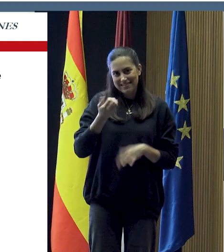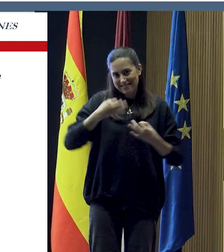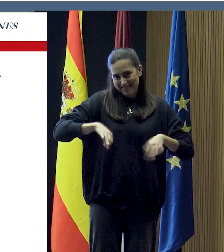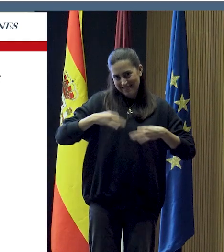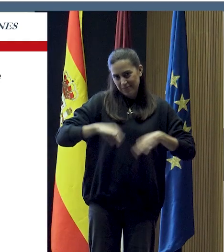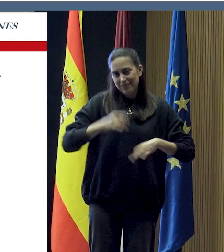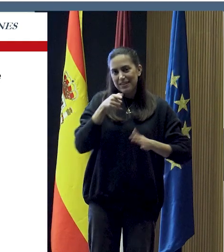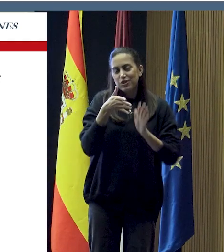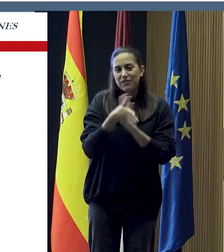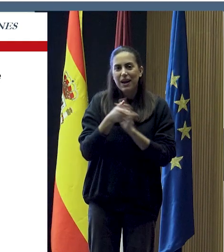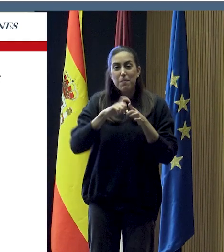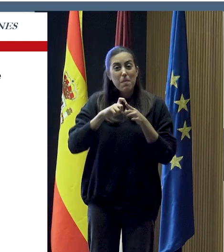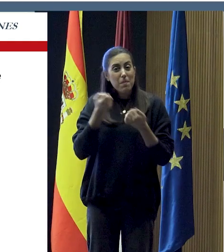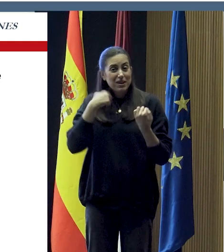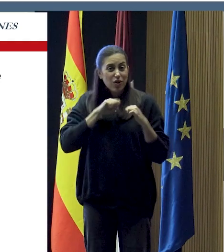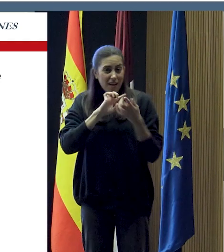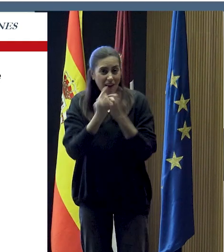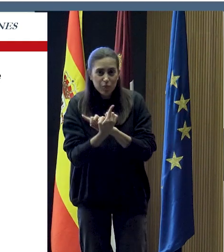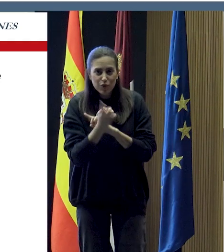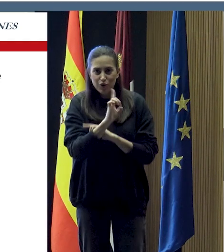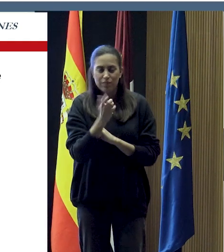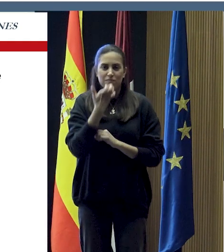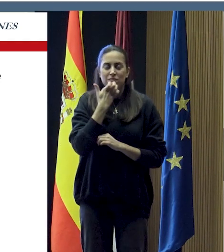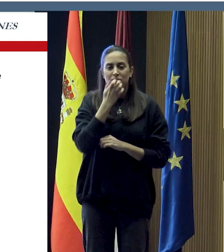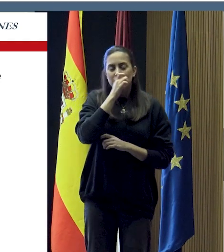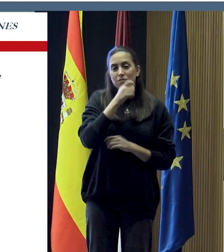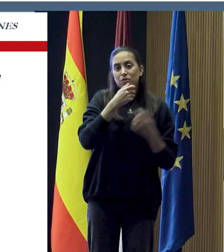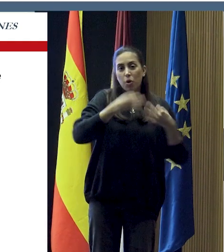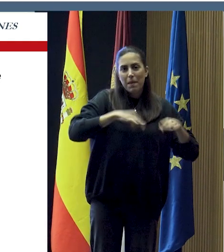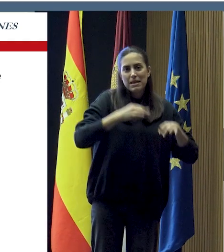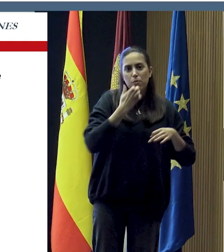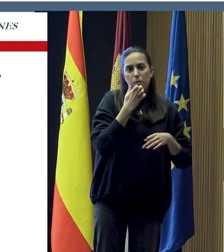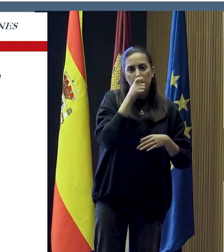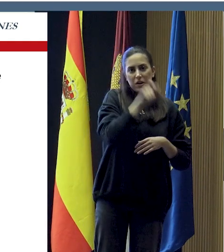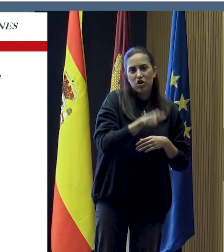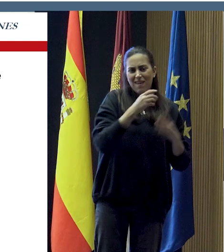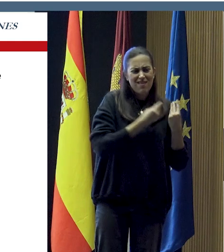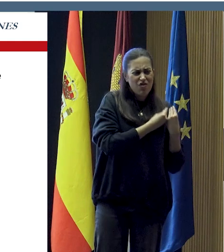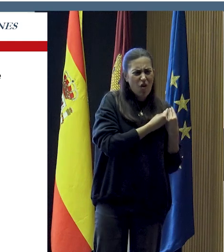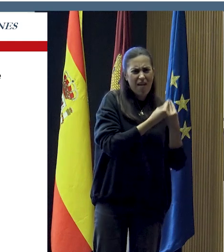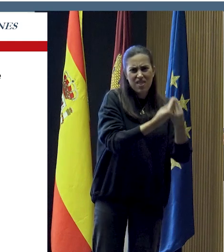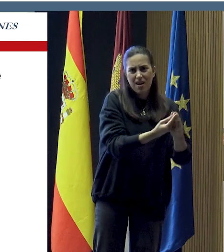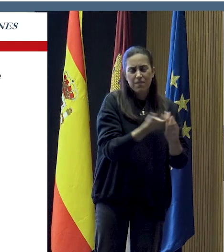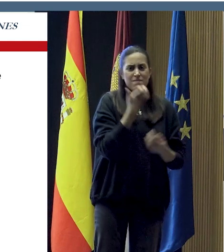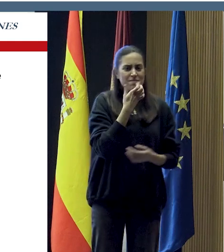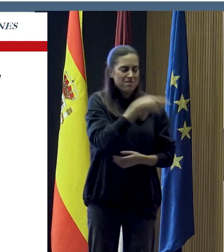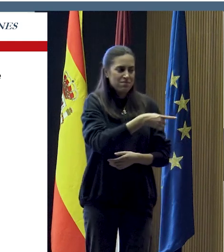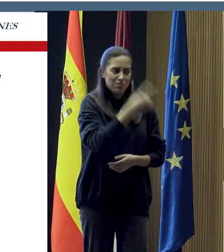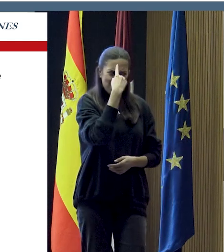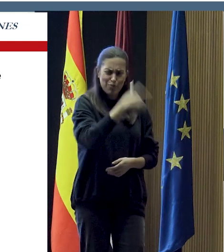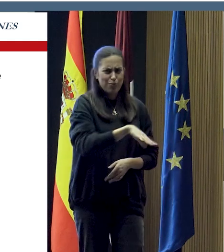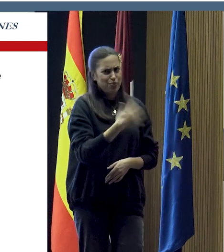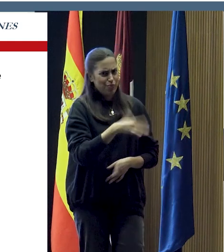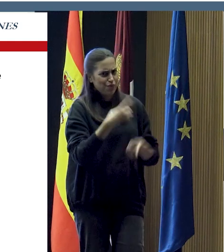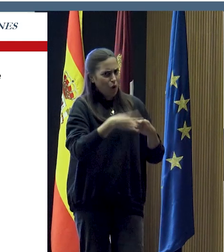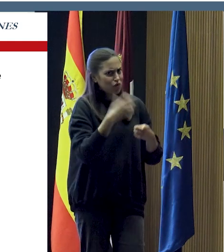eso no es un cambio de personalidad. Normalmente alguien que convive con una persona muchos años sabe cuando se vuelve rarete y hace cosas raras. A eso es a lo que me